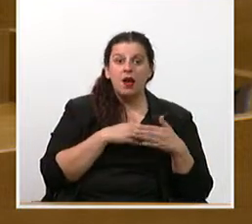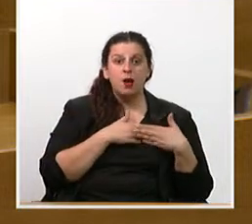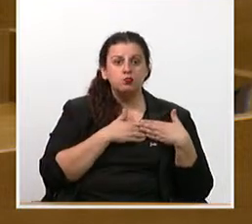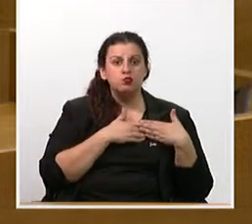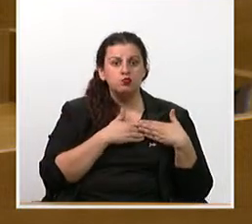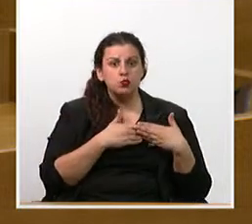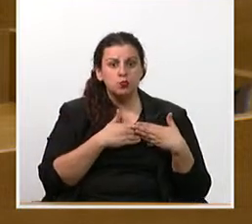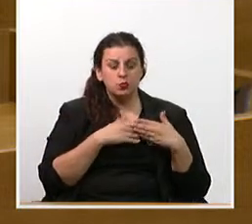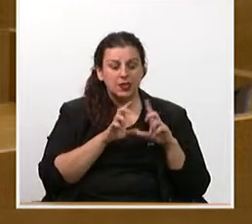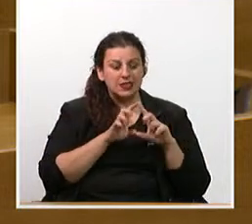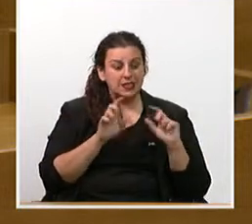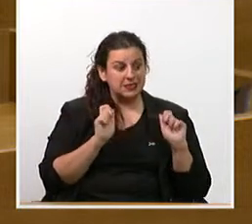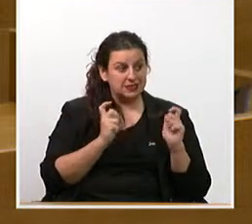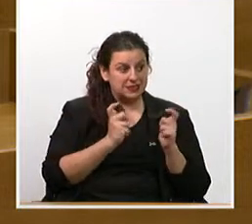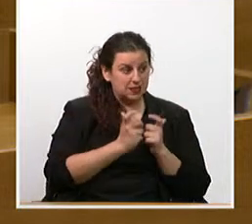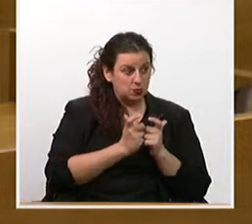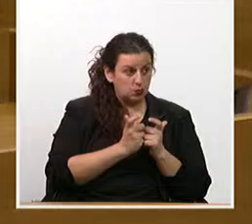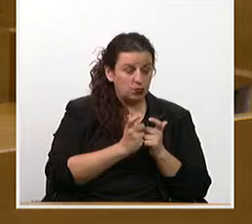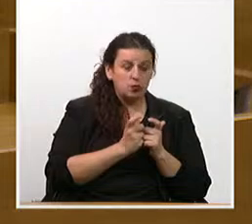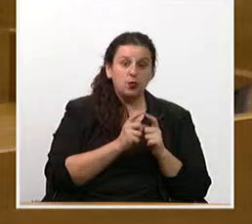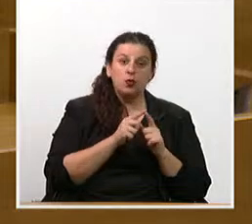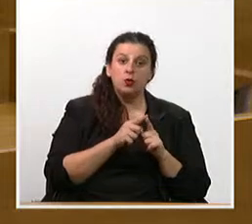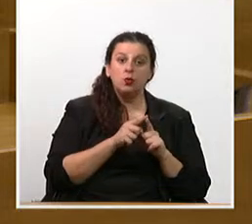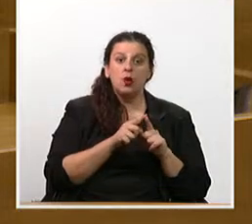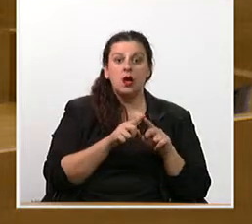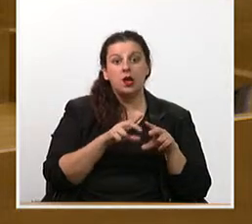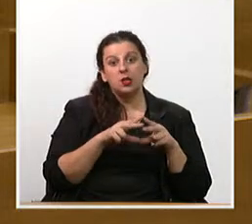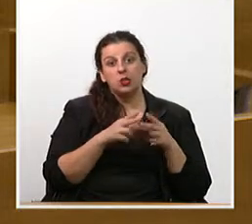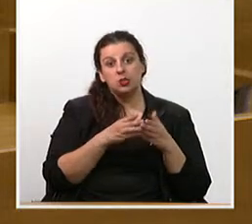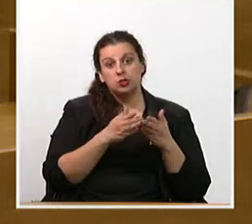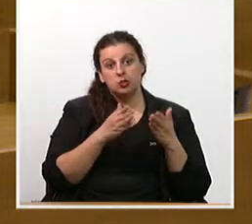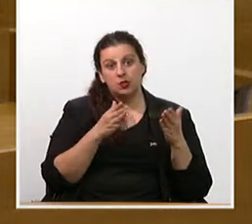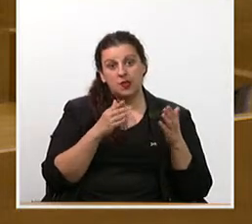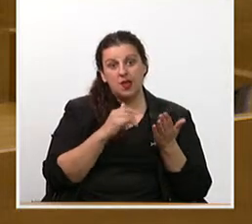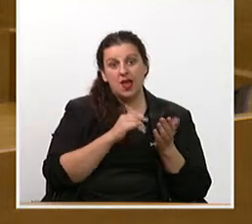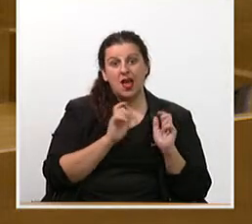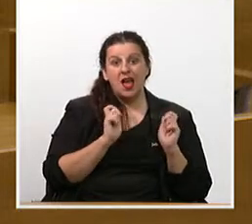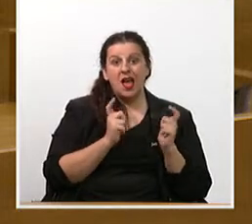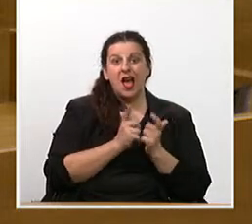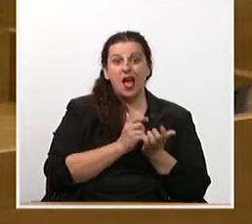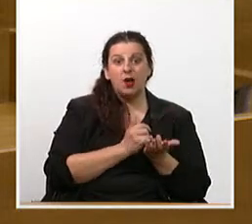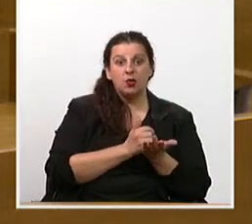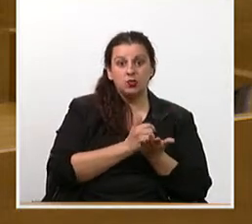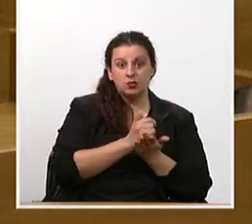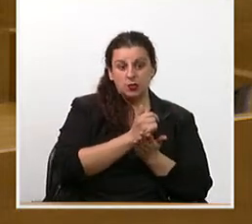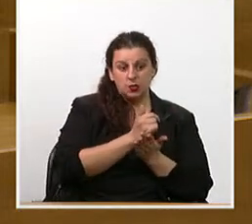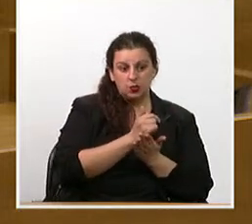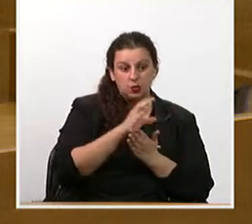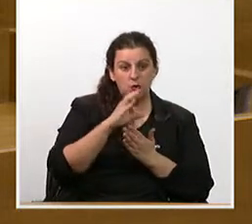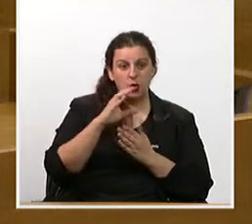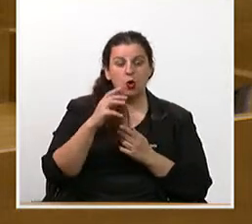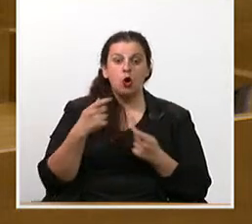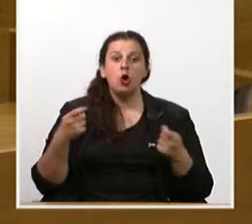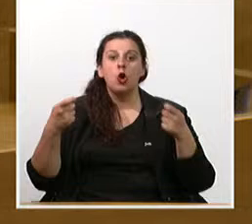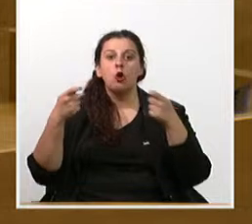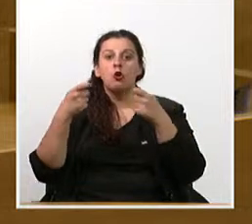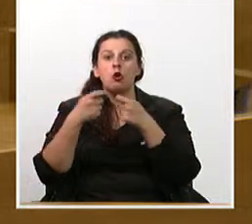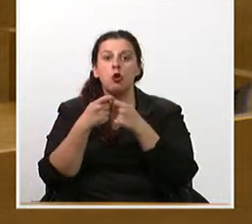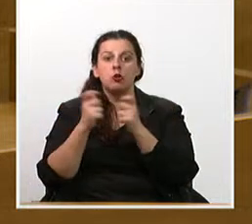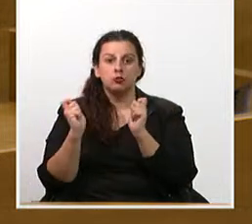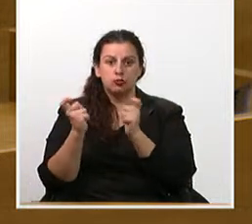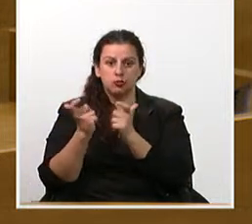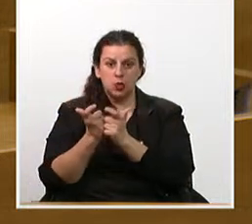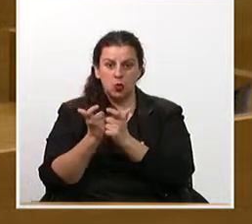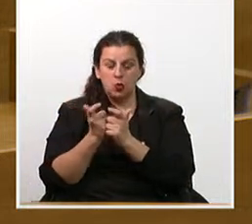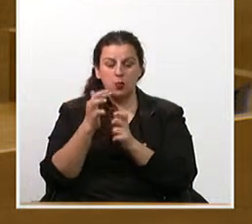de las compañías aseguradoras que actúan a través de la sociedad agroseguro bajo la fórmula del coaseguro y luego la participación